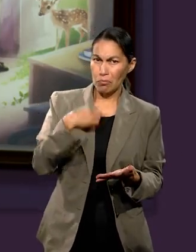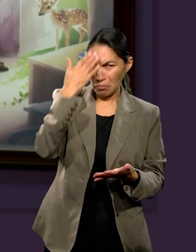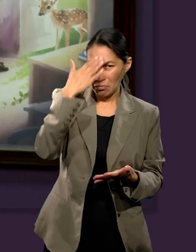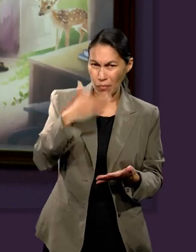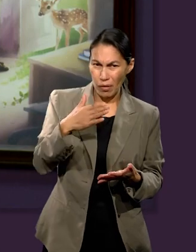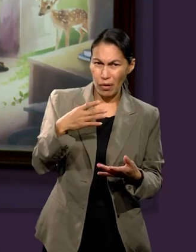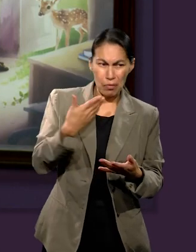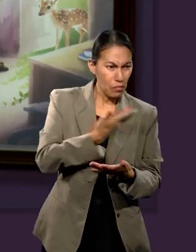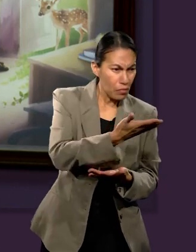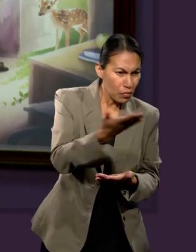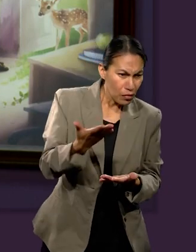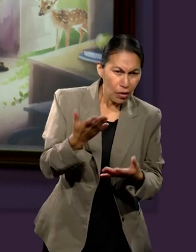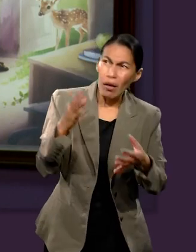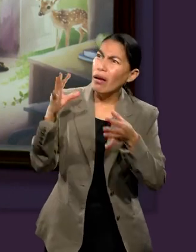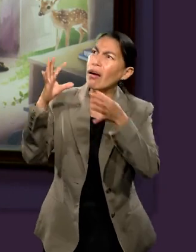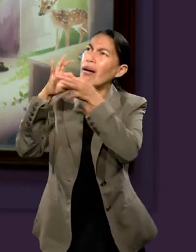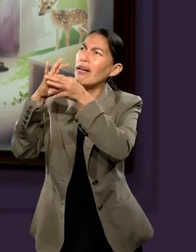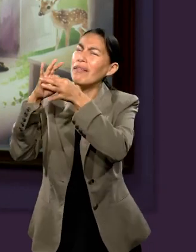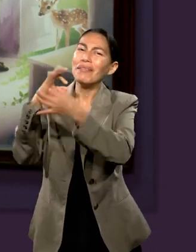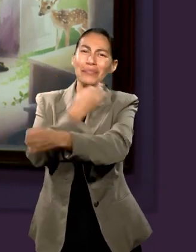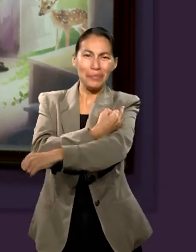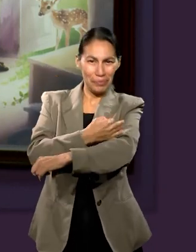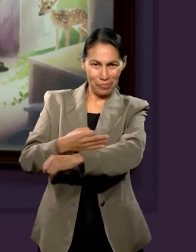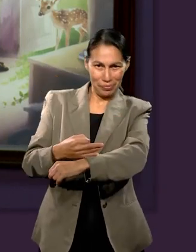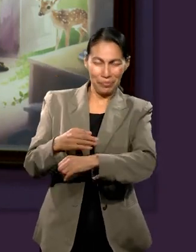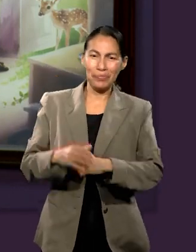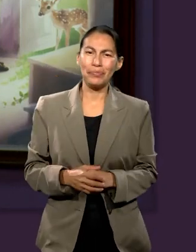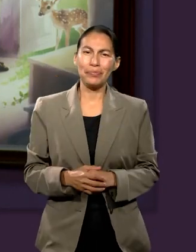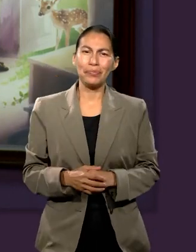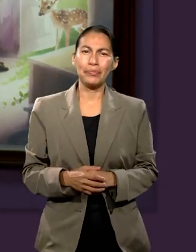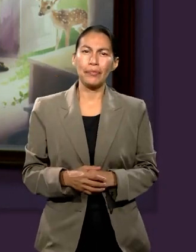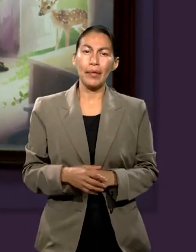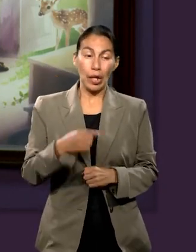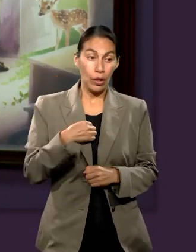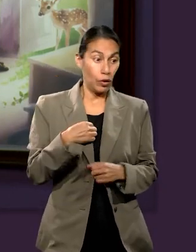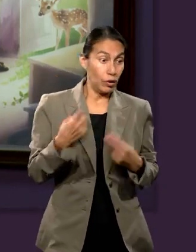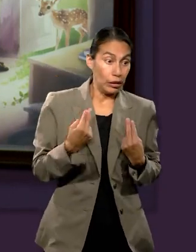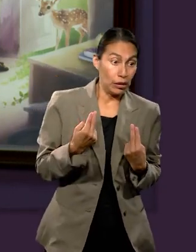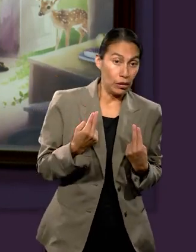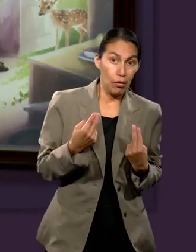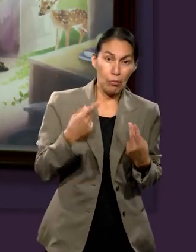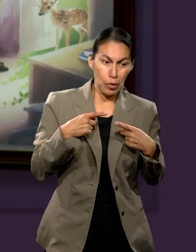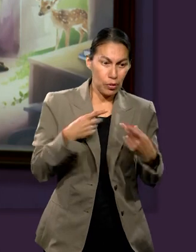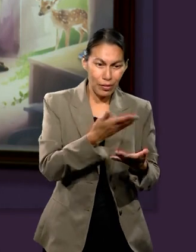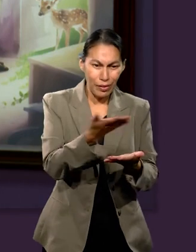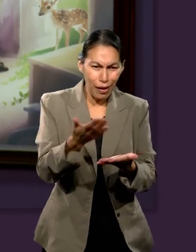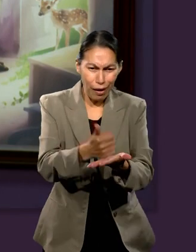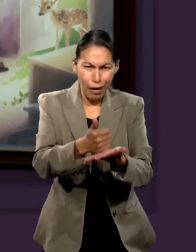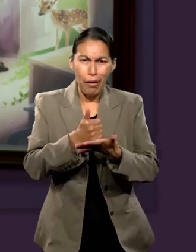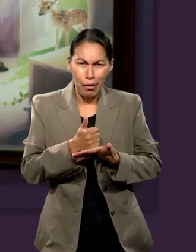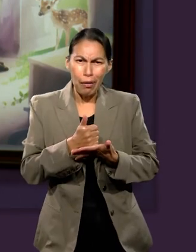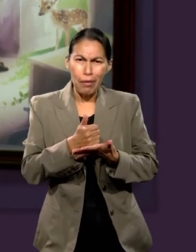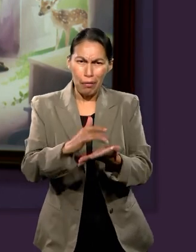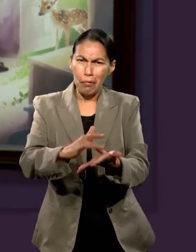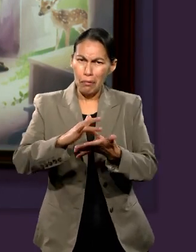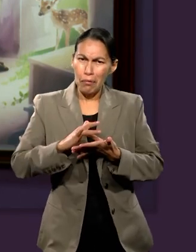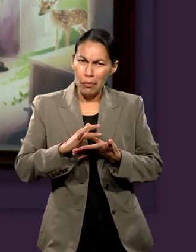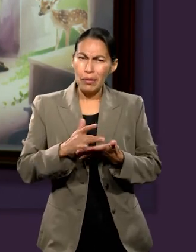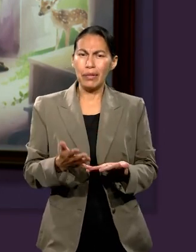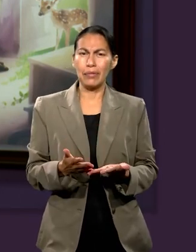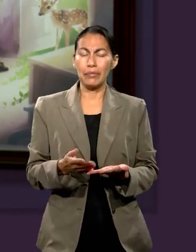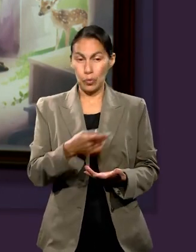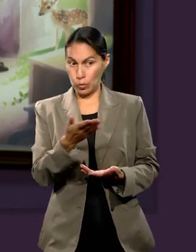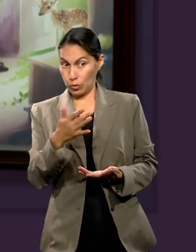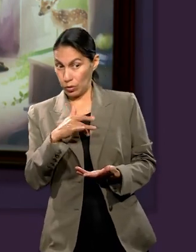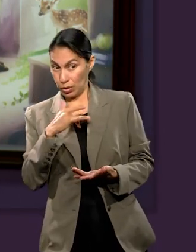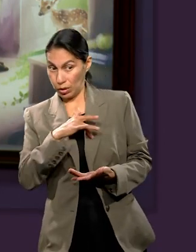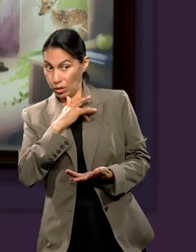tener confianza con esas personas porque decir okay en Dios pues somos familia y me hace tener como esa certeza de que cuando